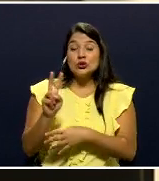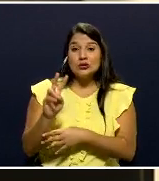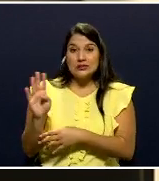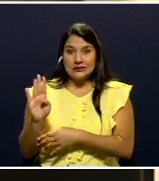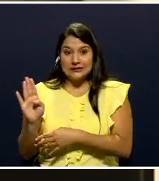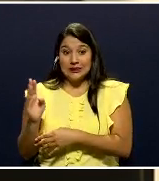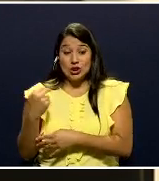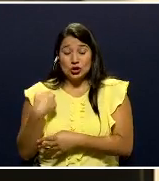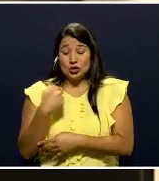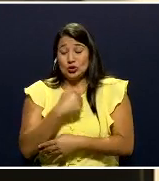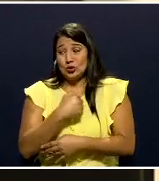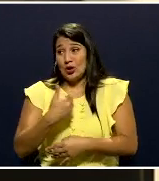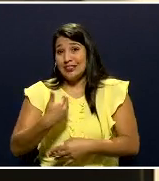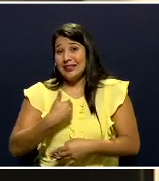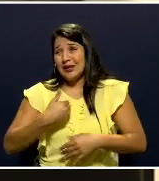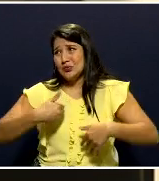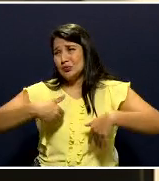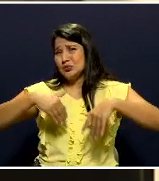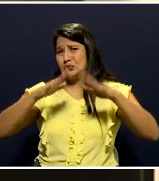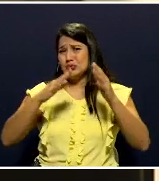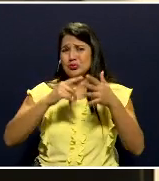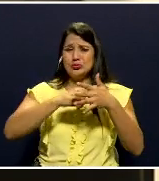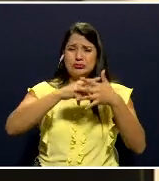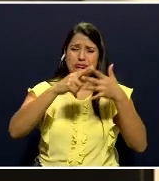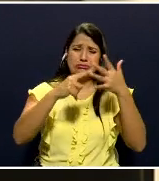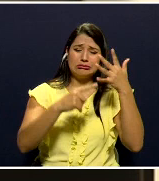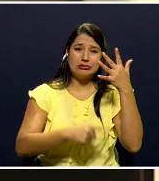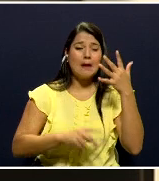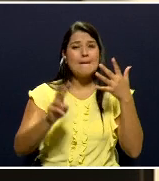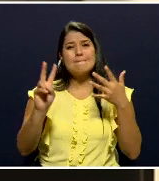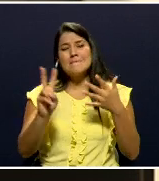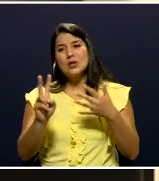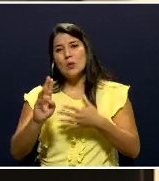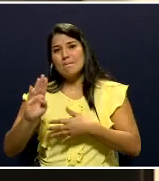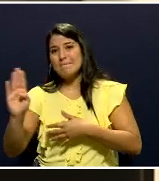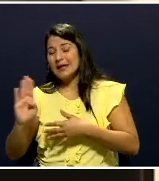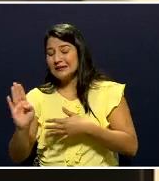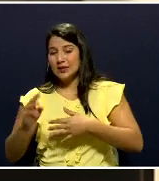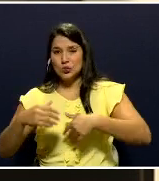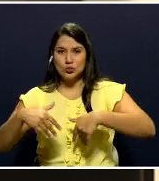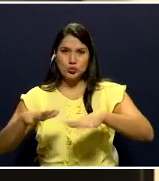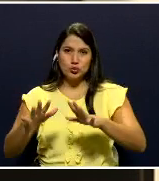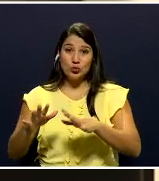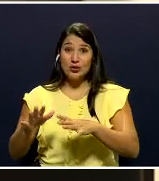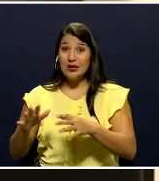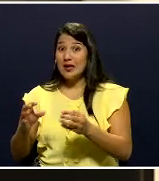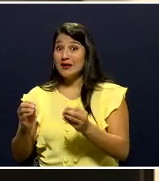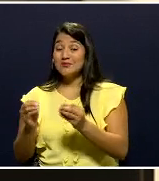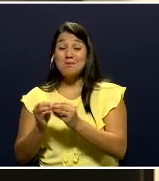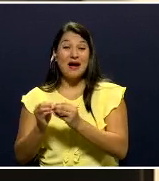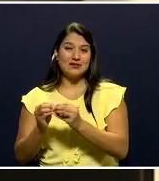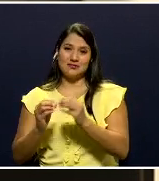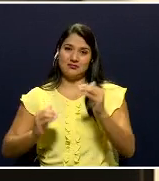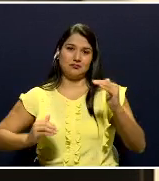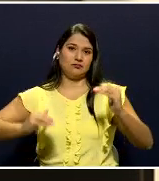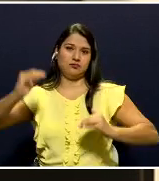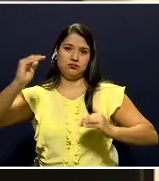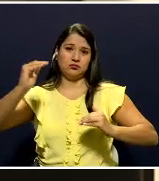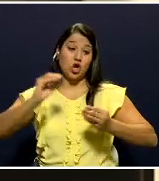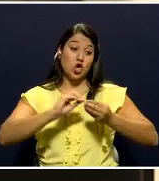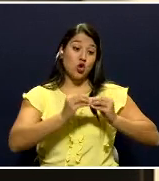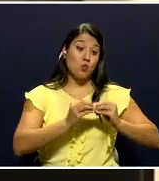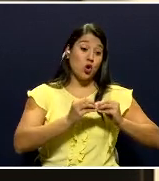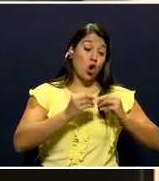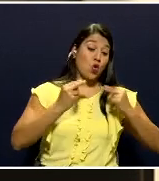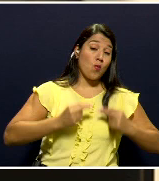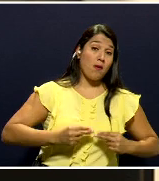más bacterias, más virus y más microorganismos en general que seres humanos sobre la faz de la Tierra. Ahí